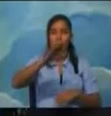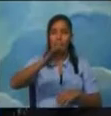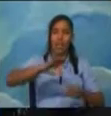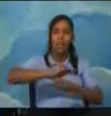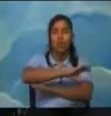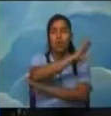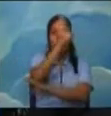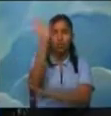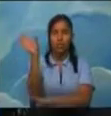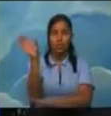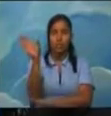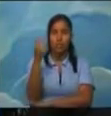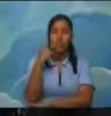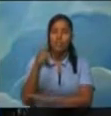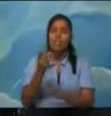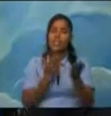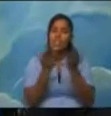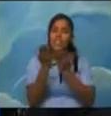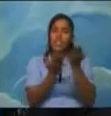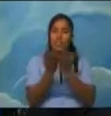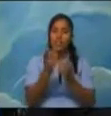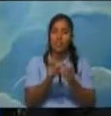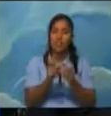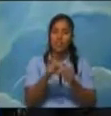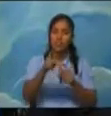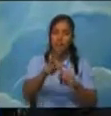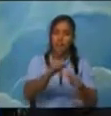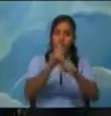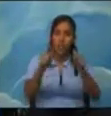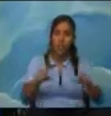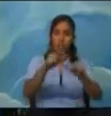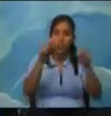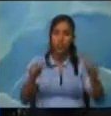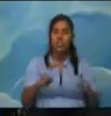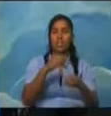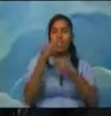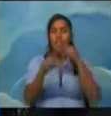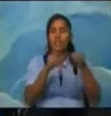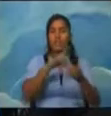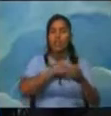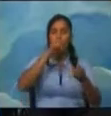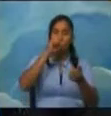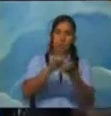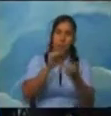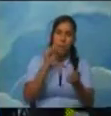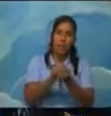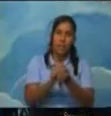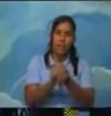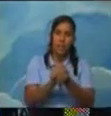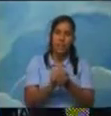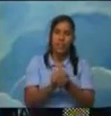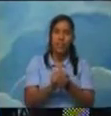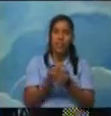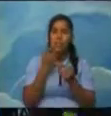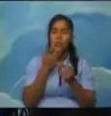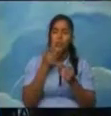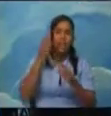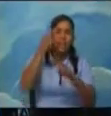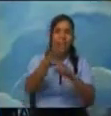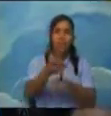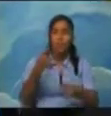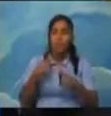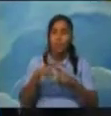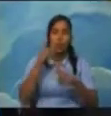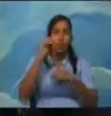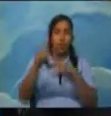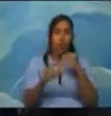cielos. Y dice, y serviréis a dioses hechos de madera. Eso no lo quiere el Señor. En el pacto van a entrar allí, pero ustedes no hagan